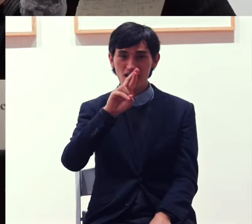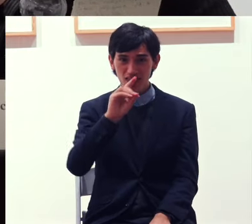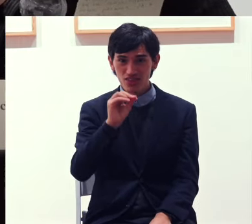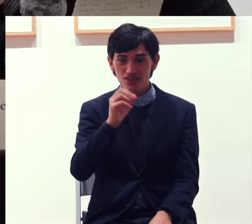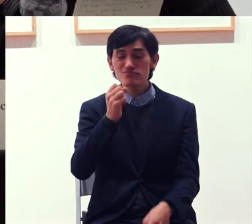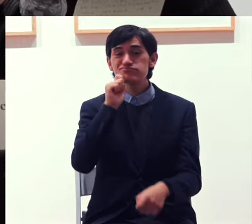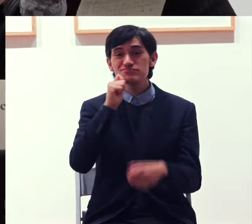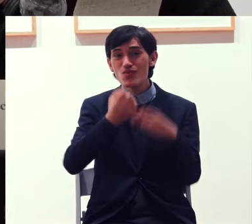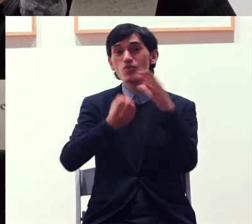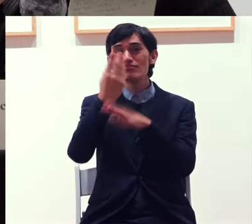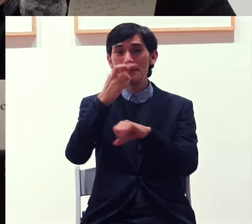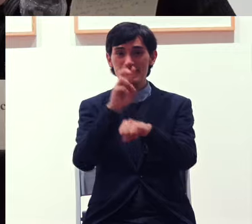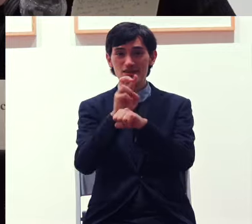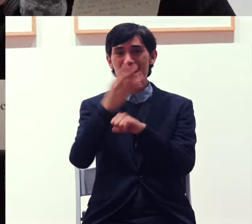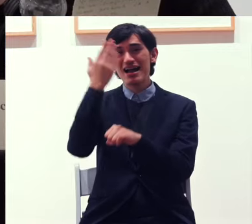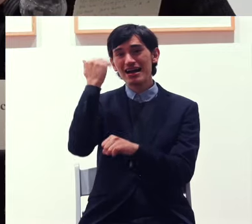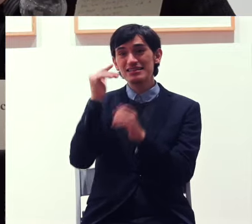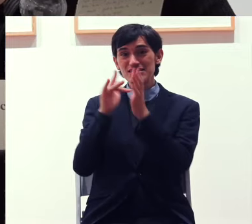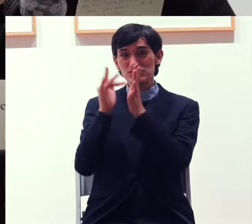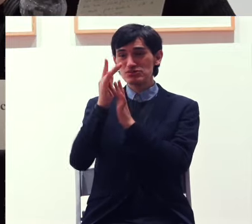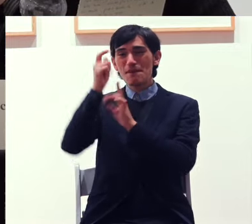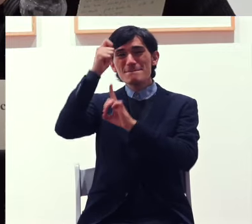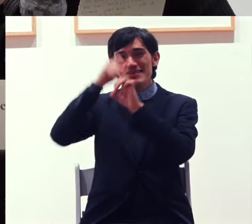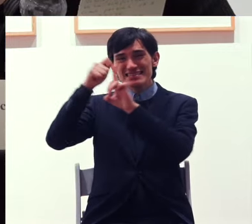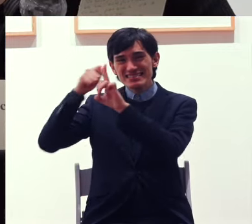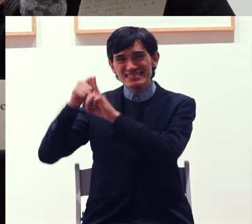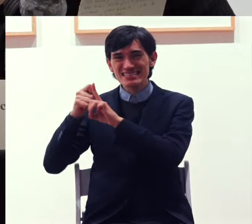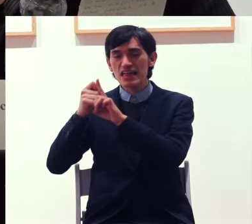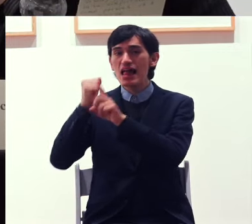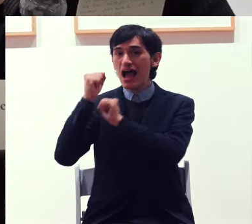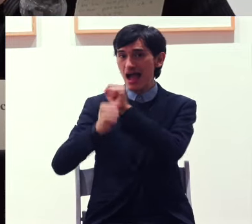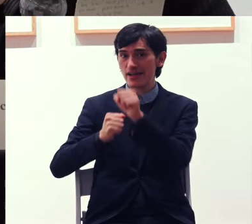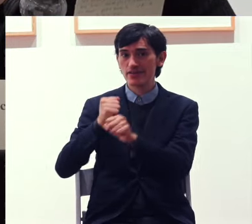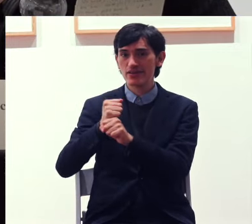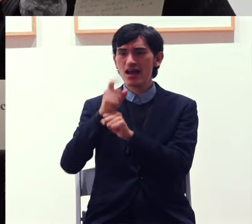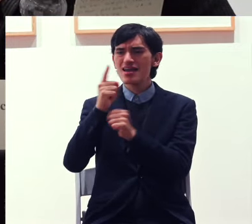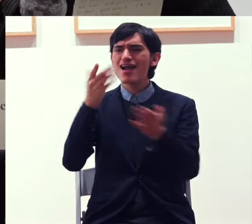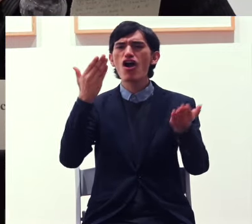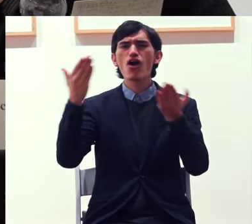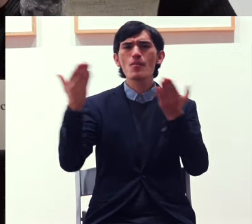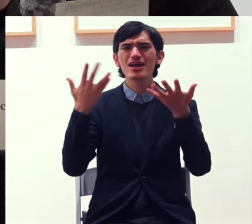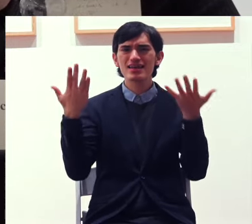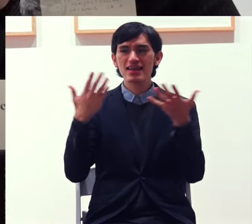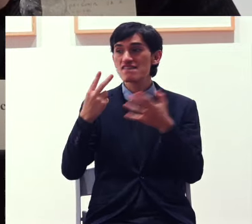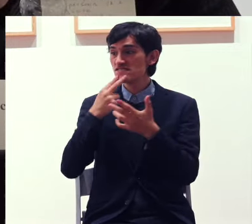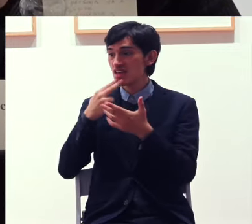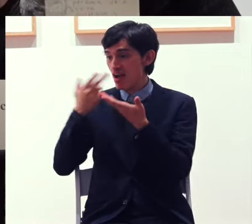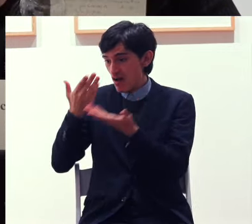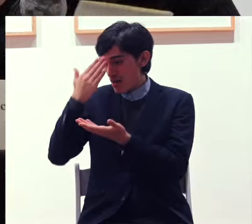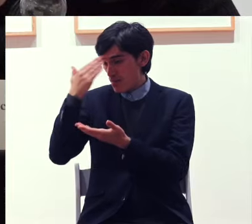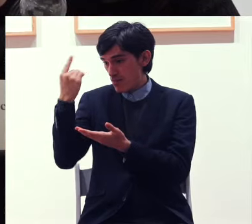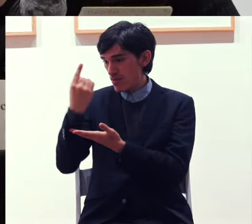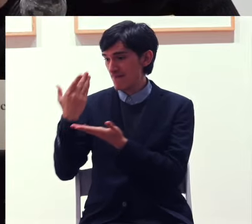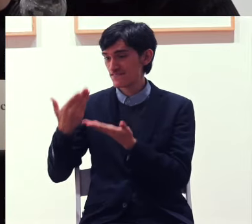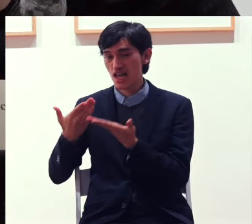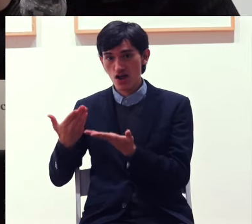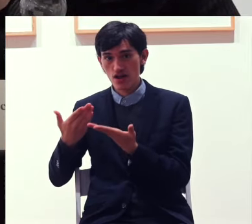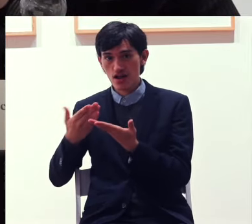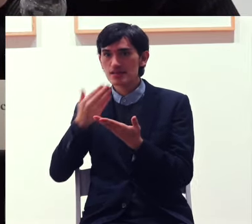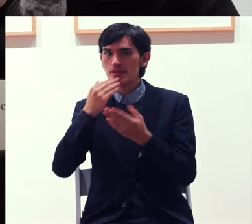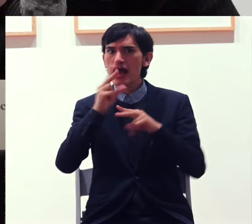de Eduardo Vilches en Nueva Pedagogía, donde el pinto son los meses del año. O sea, lo que está comparando él es la lira